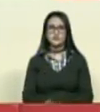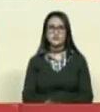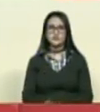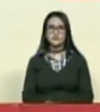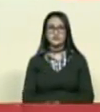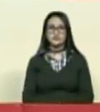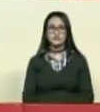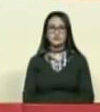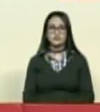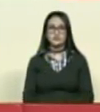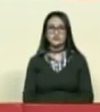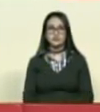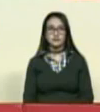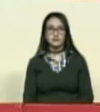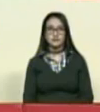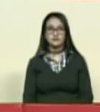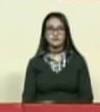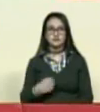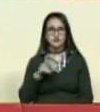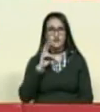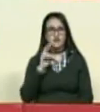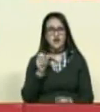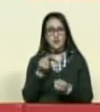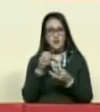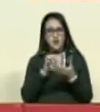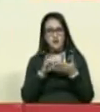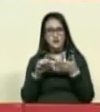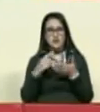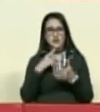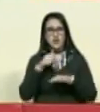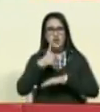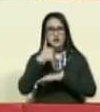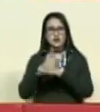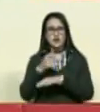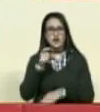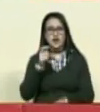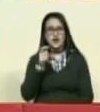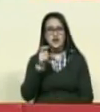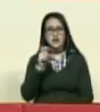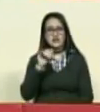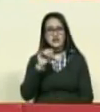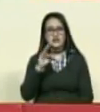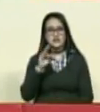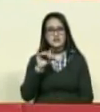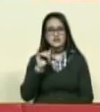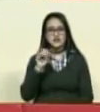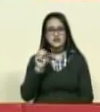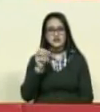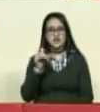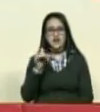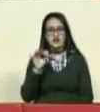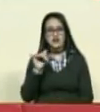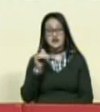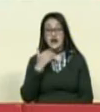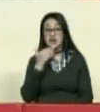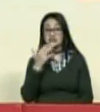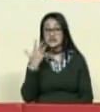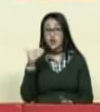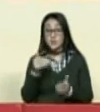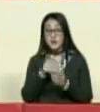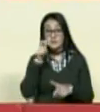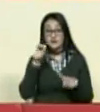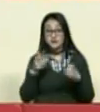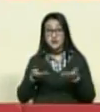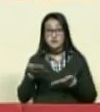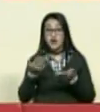No, yo vi una cifra que dijo la rectora Tibisay Lucena, habló de casi 5.000 candidatos. Vamos a ver al